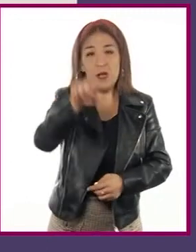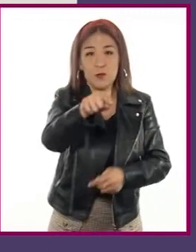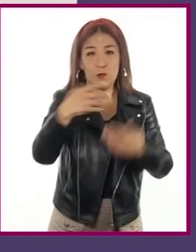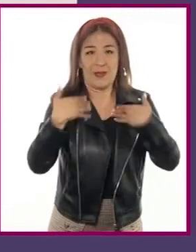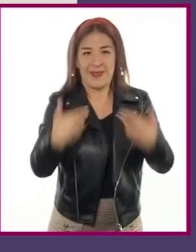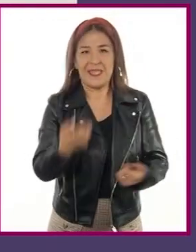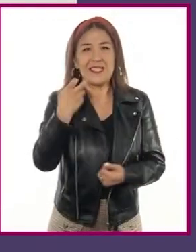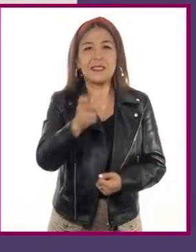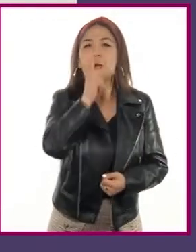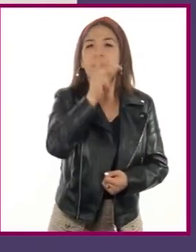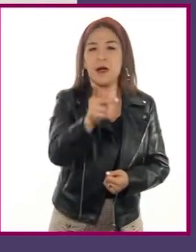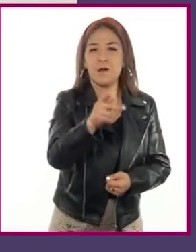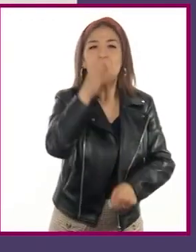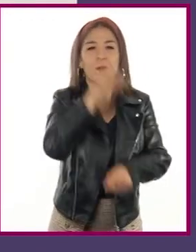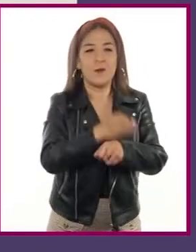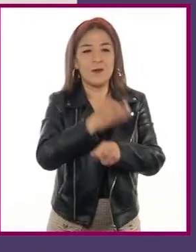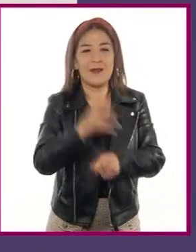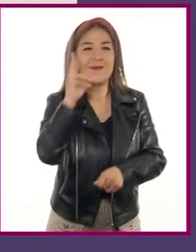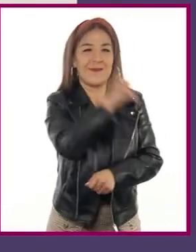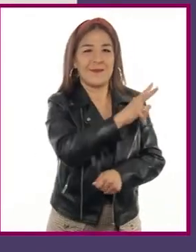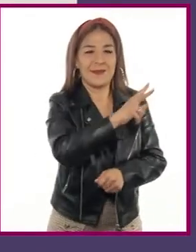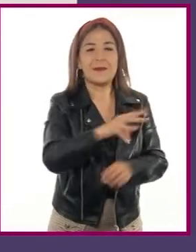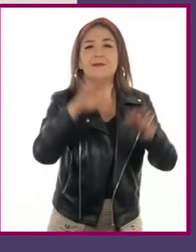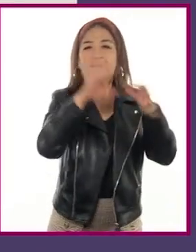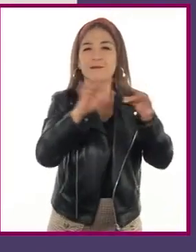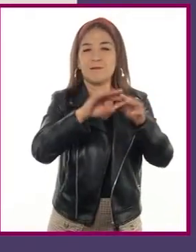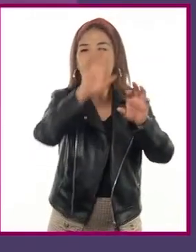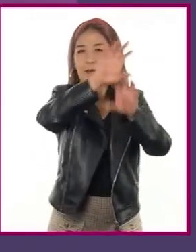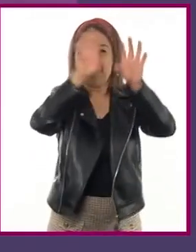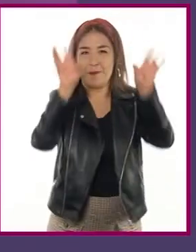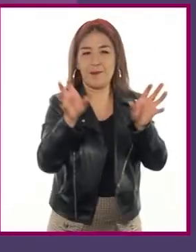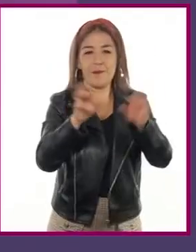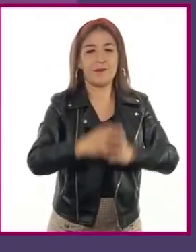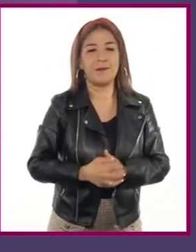conceptos, los invitamos a ver el siguiente esquema.